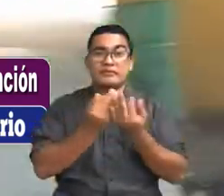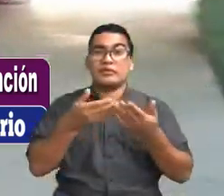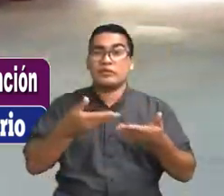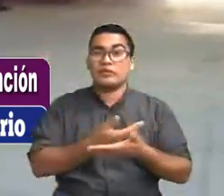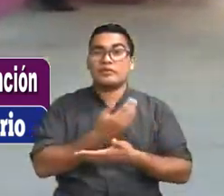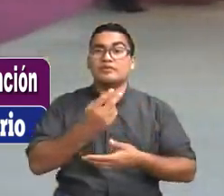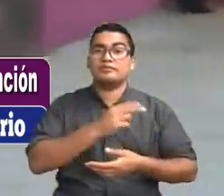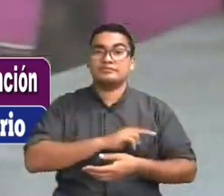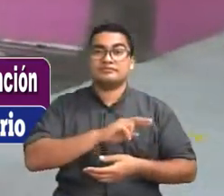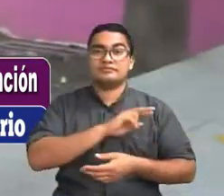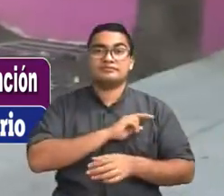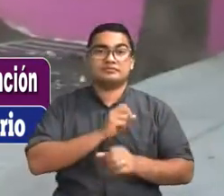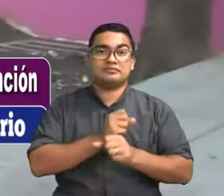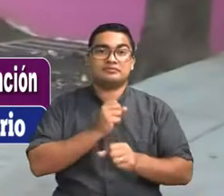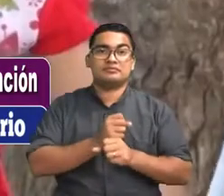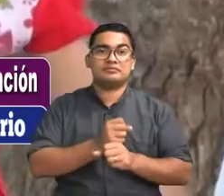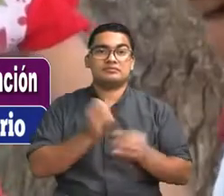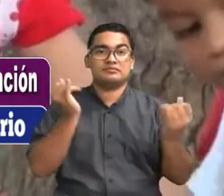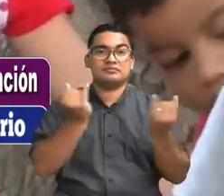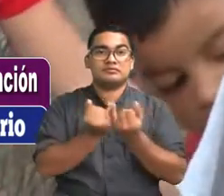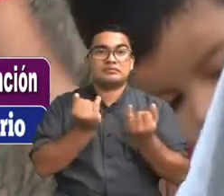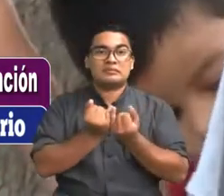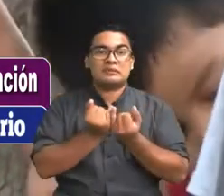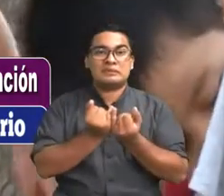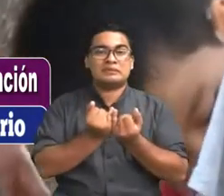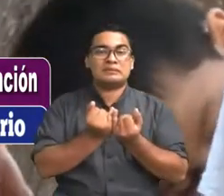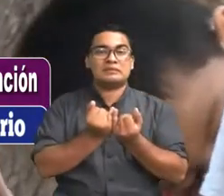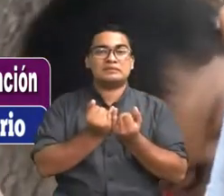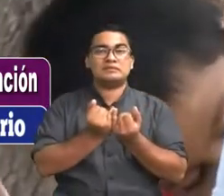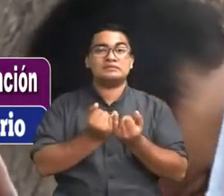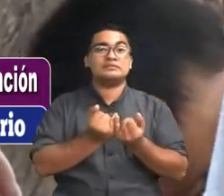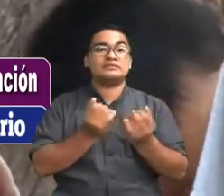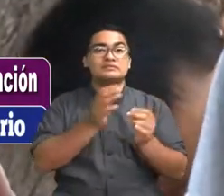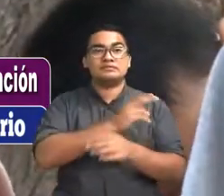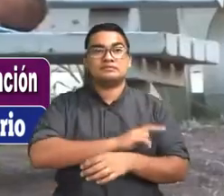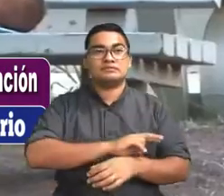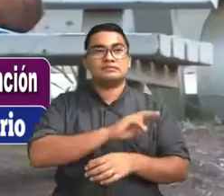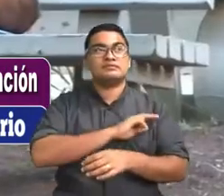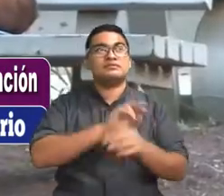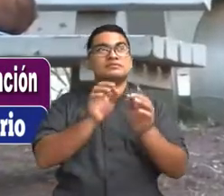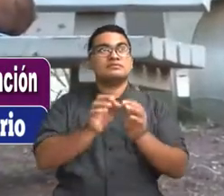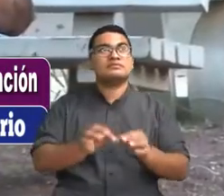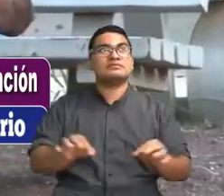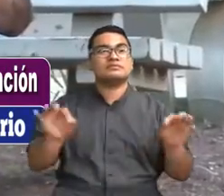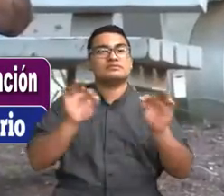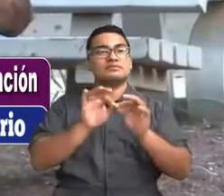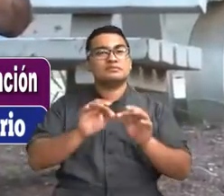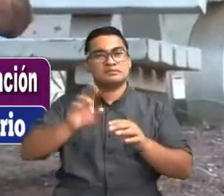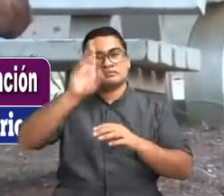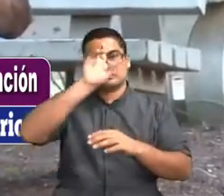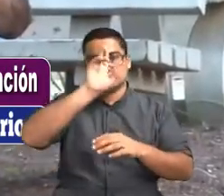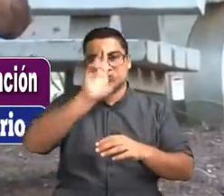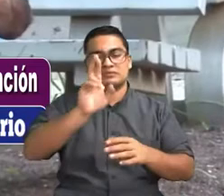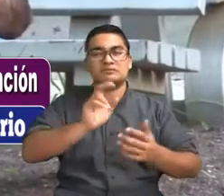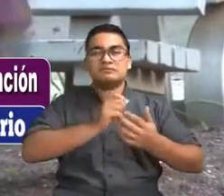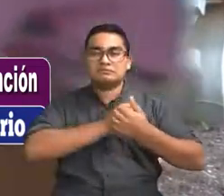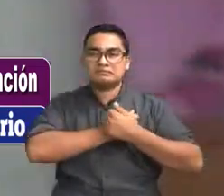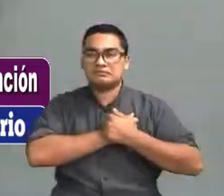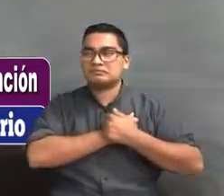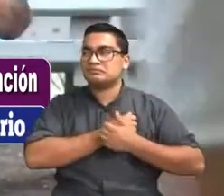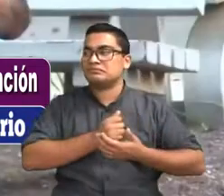este sentido. Y eso tiene que ver, claro, con la formación de valores de respeto, de cariño,